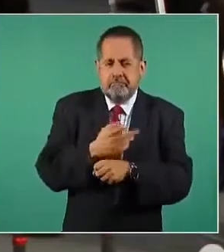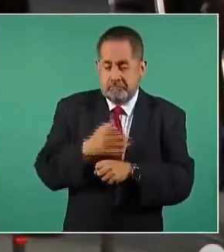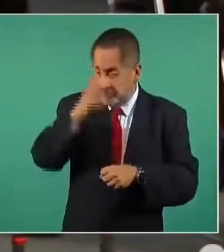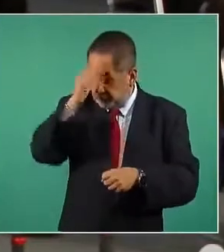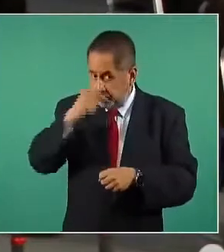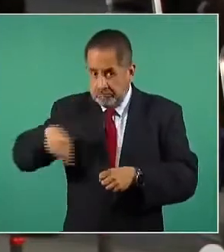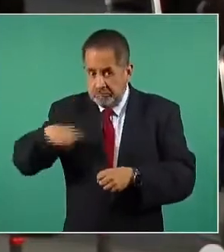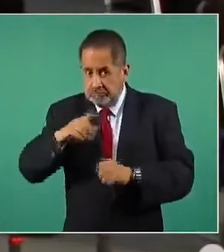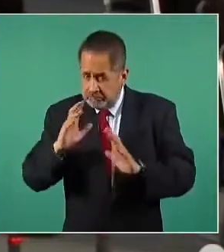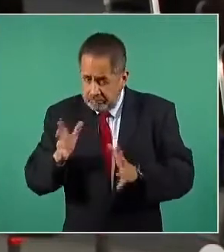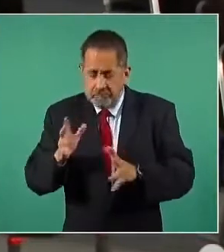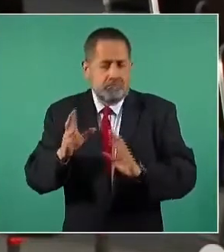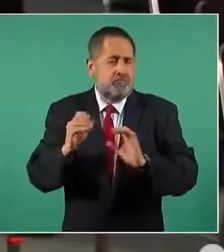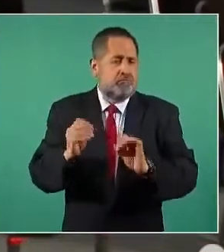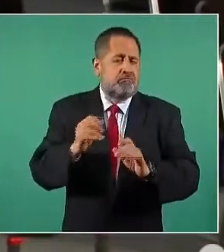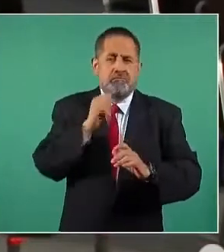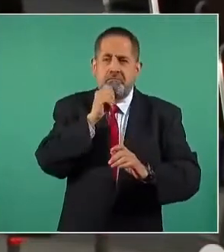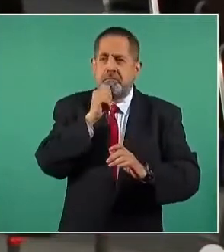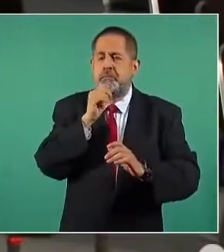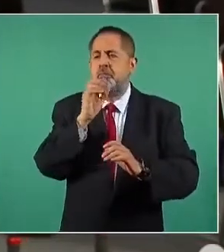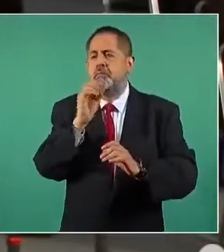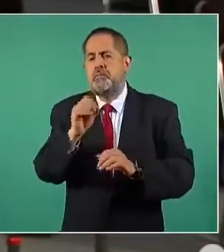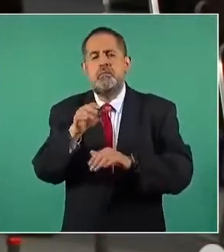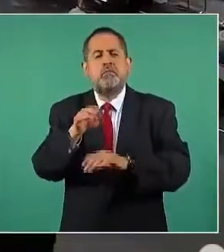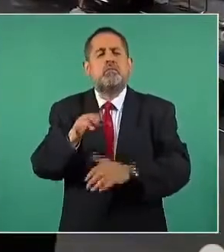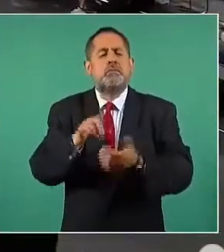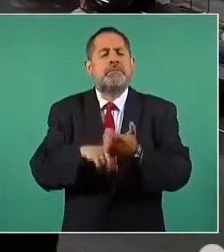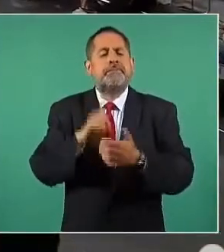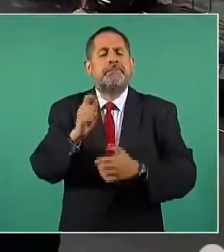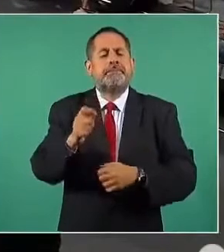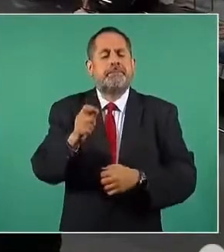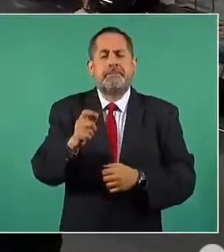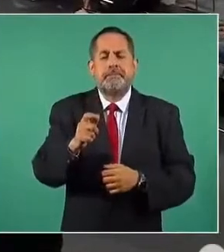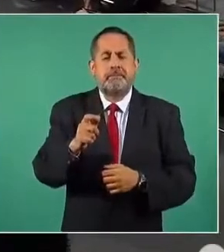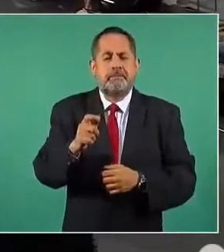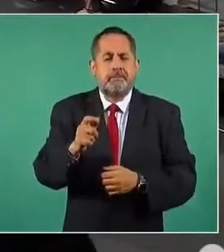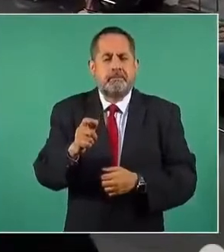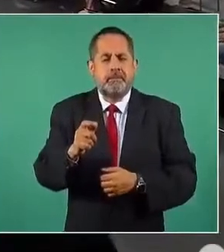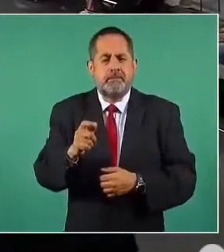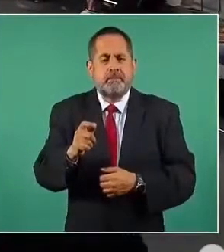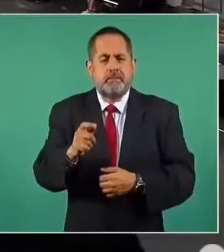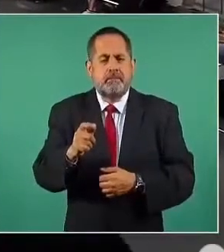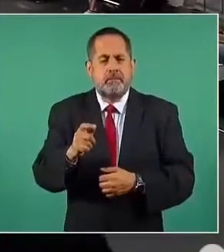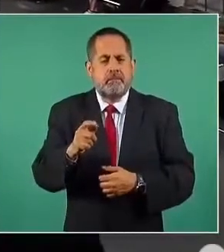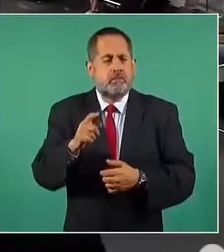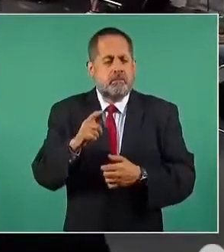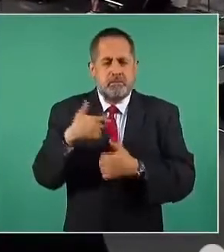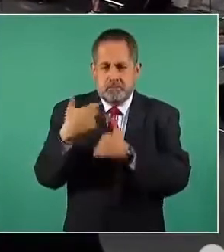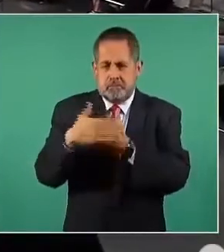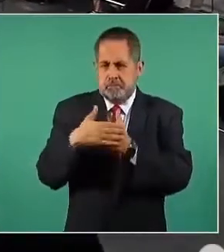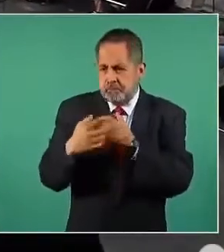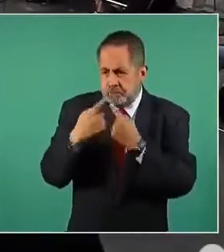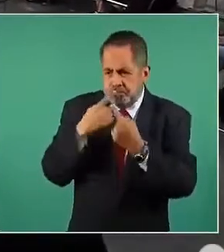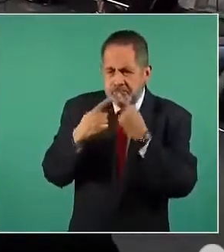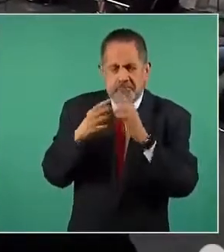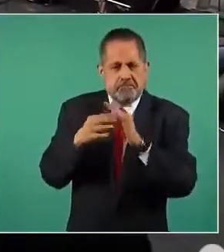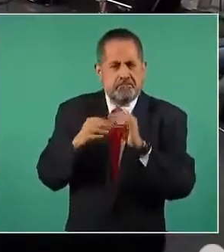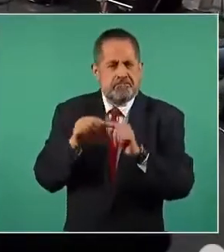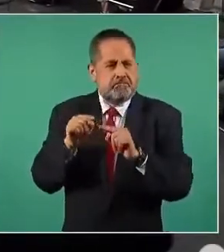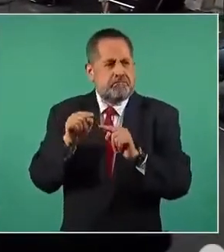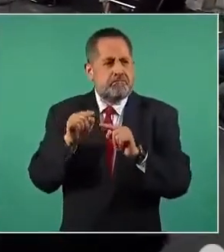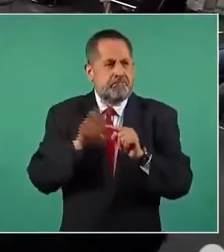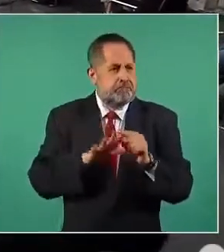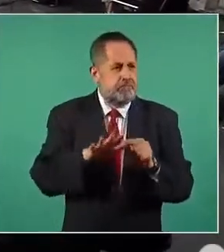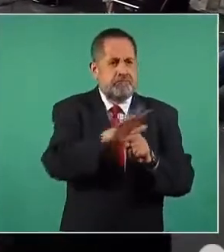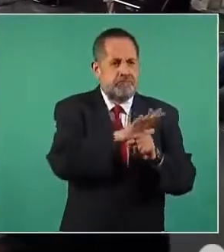también esto tiene que ver con el tema de los... de los diálogos que estarían llevando algunos de los